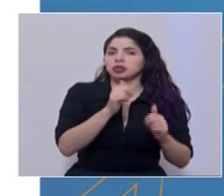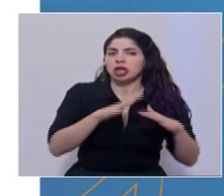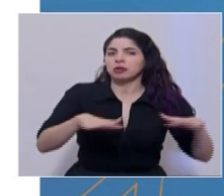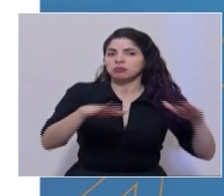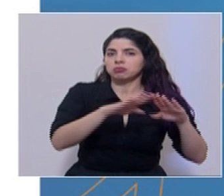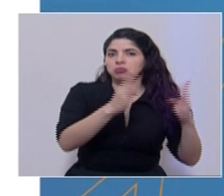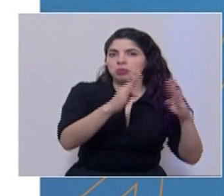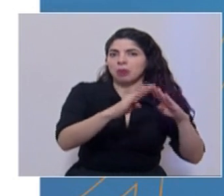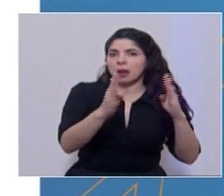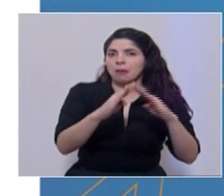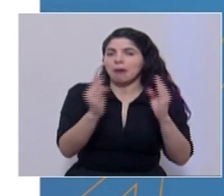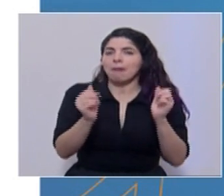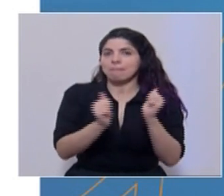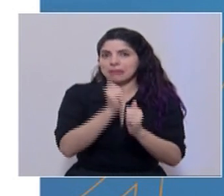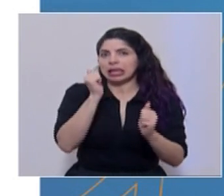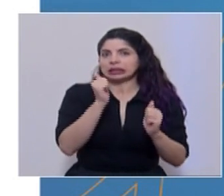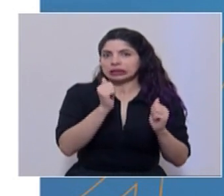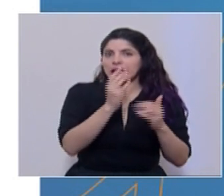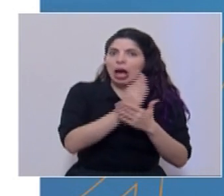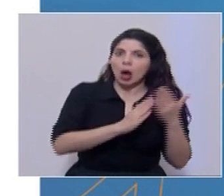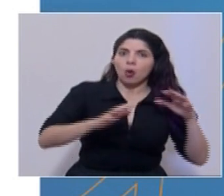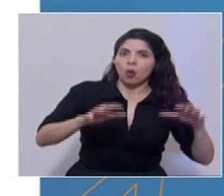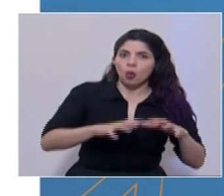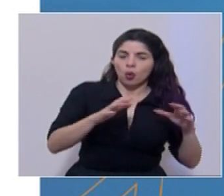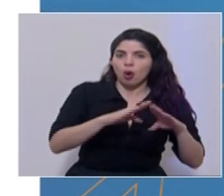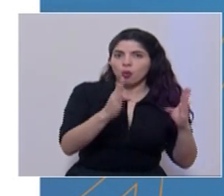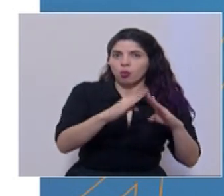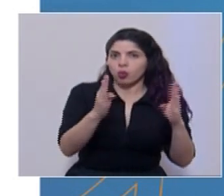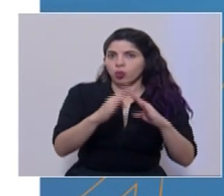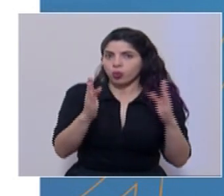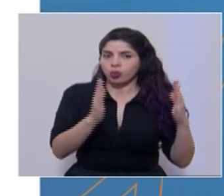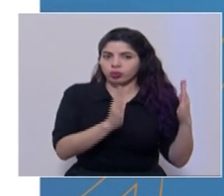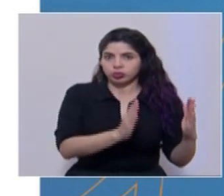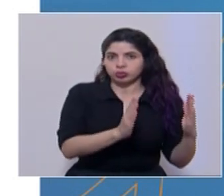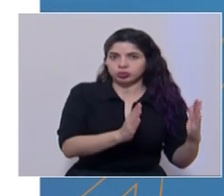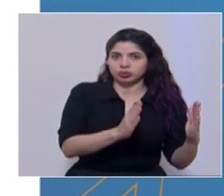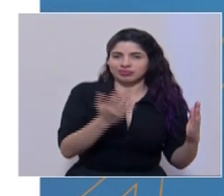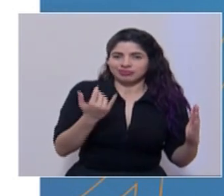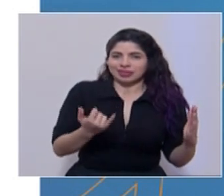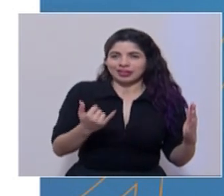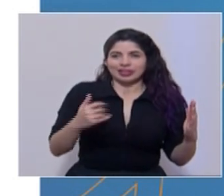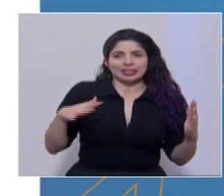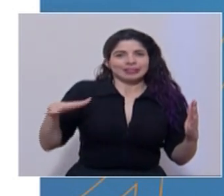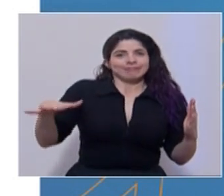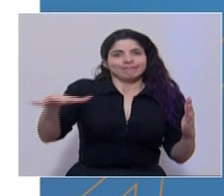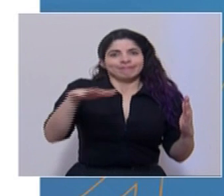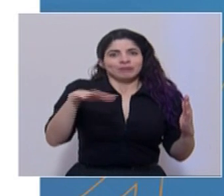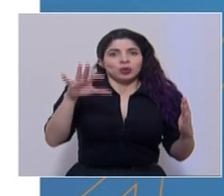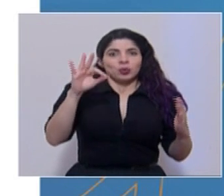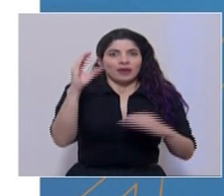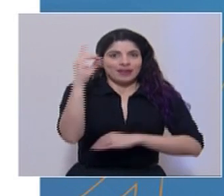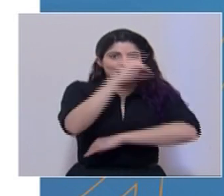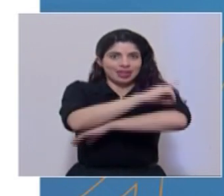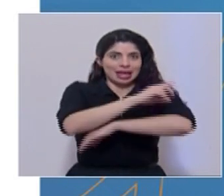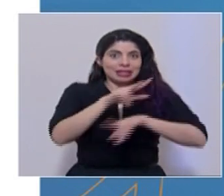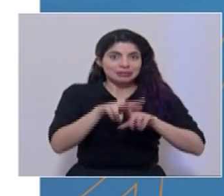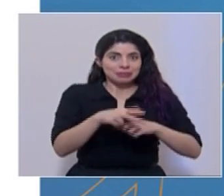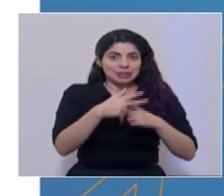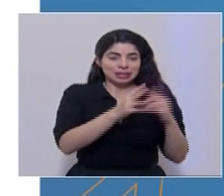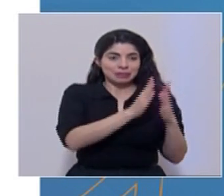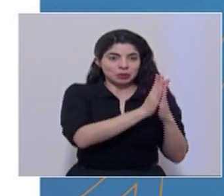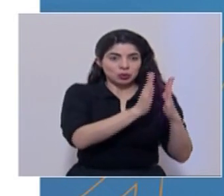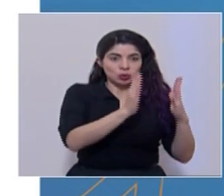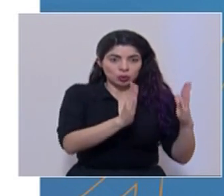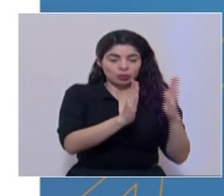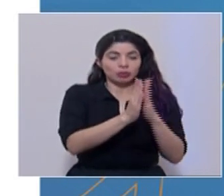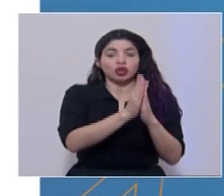una apertura un poco mayor de algunas actividades en medio de estos 9 días iniciales, que seguirán